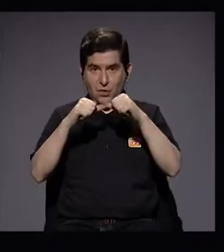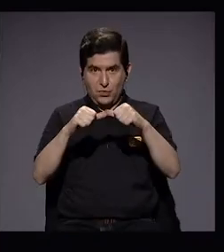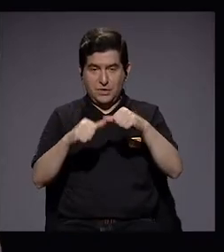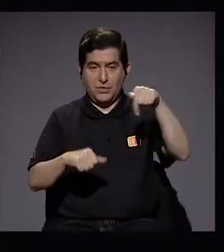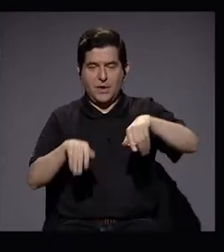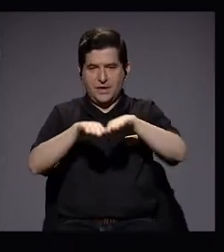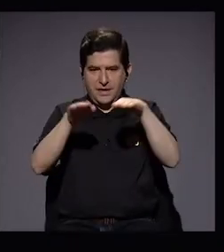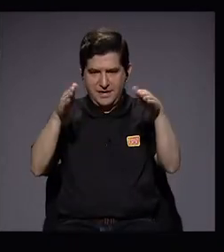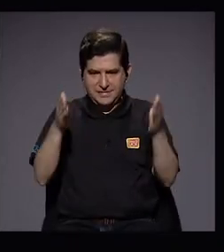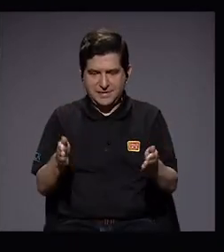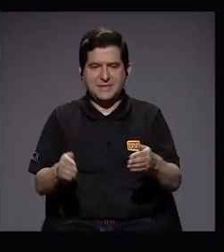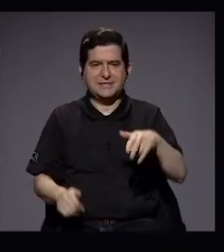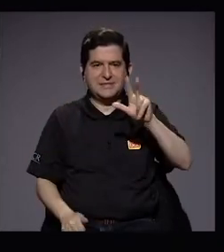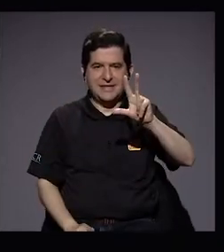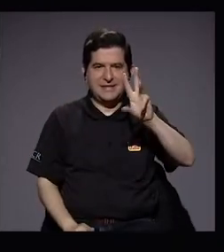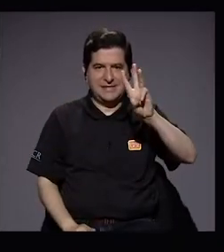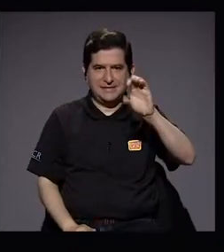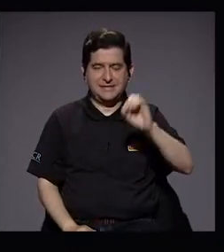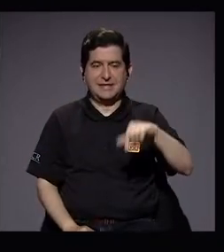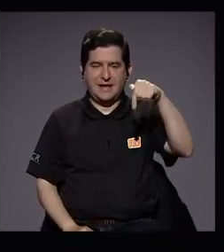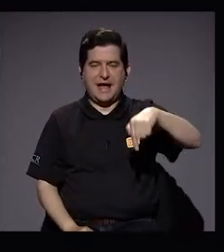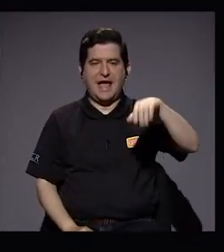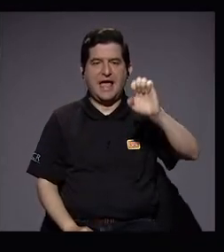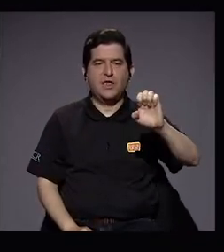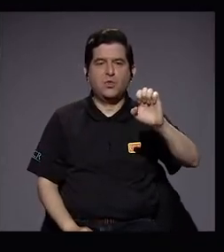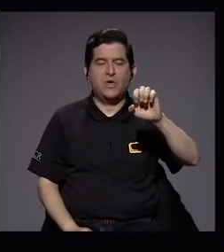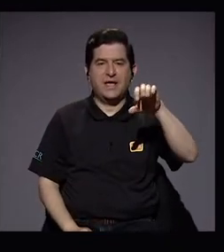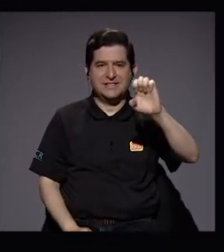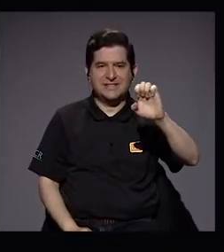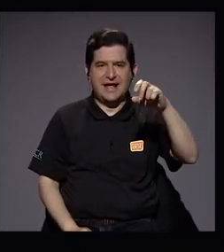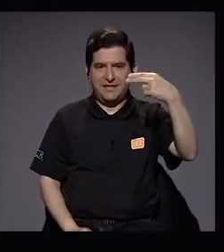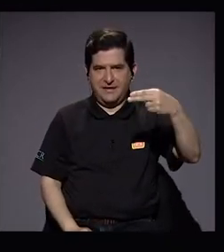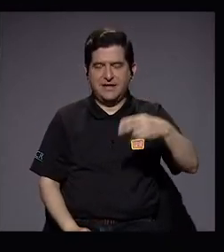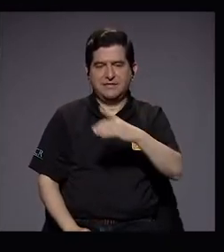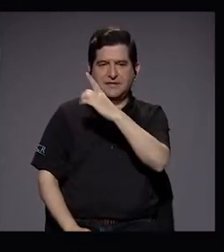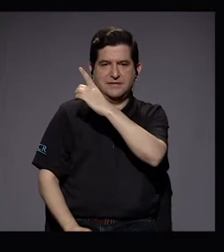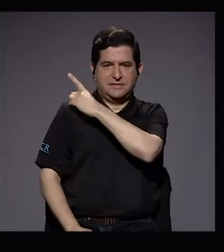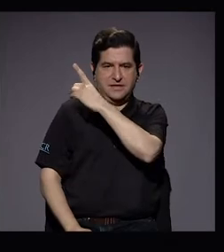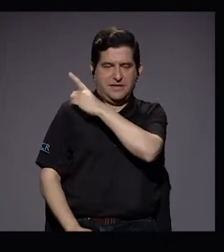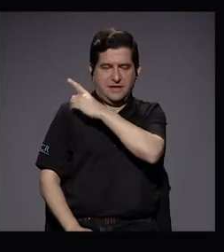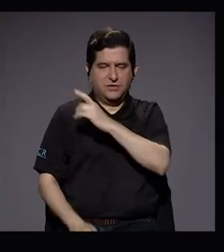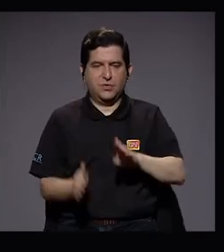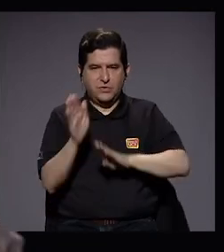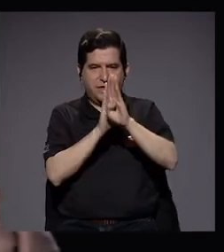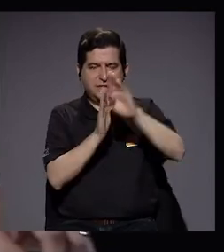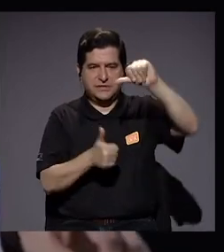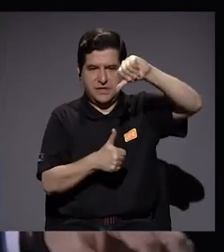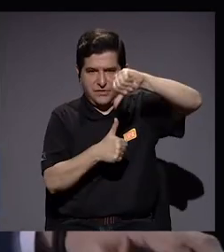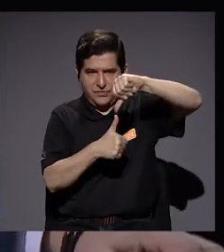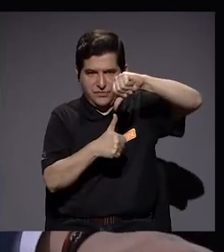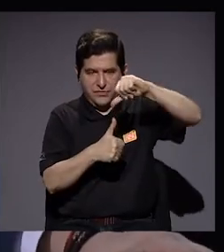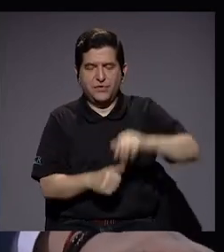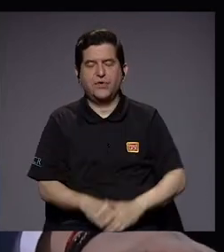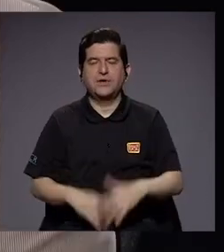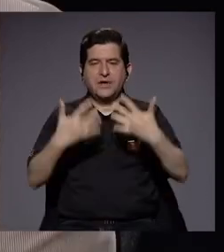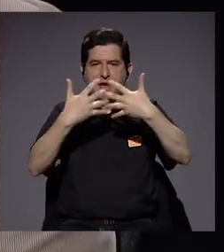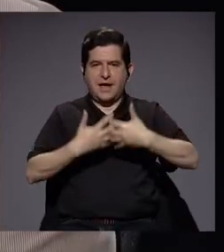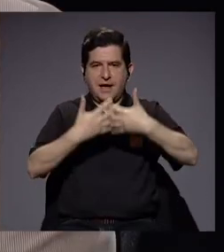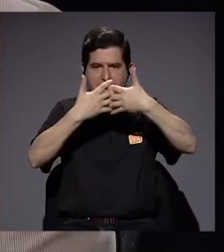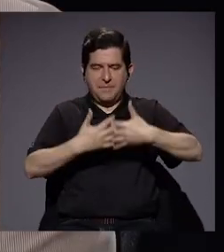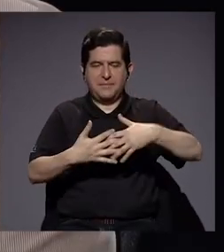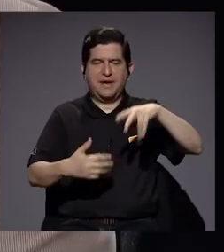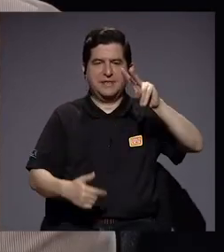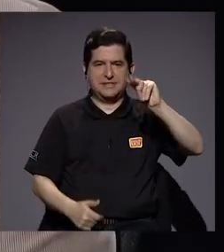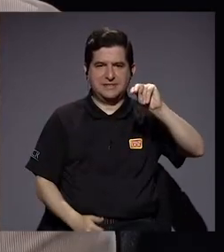Regresamos, estamos en esta mesa de 360 con don Edwin Estrada Hernández, el director de desarrollo para Centroamérica de la